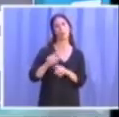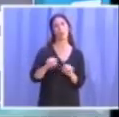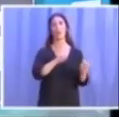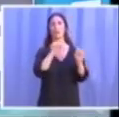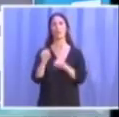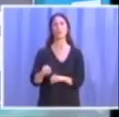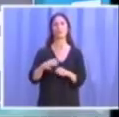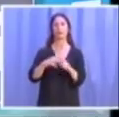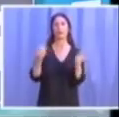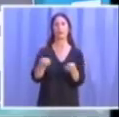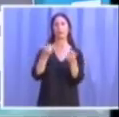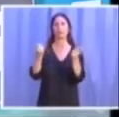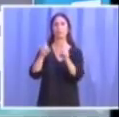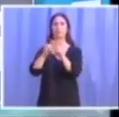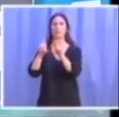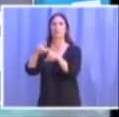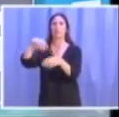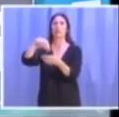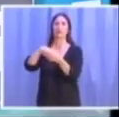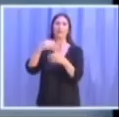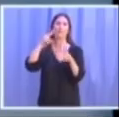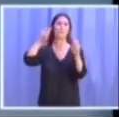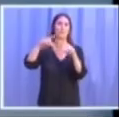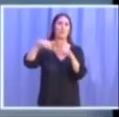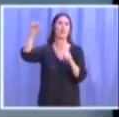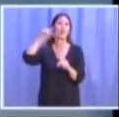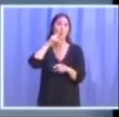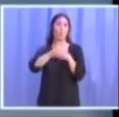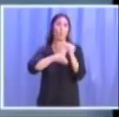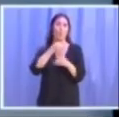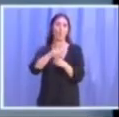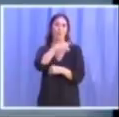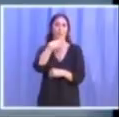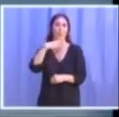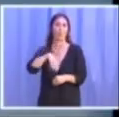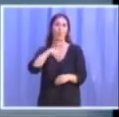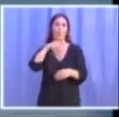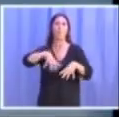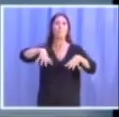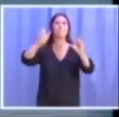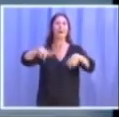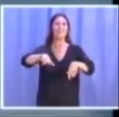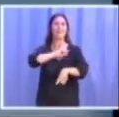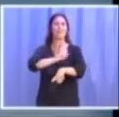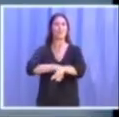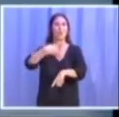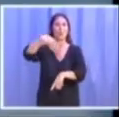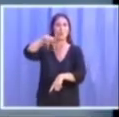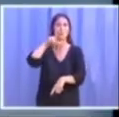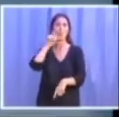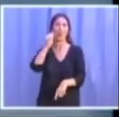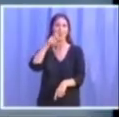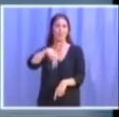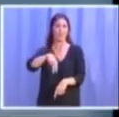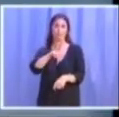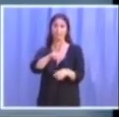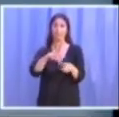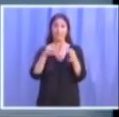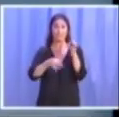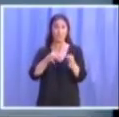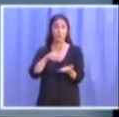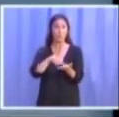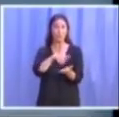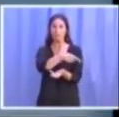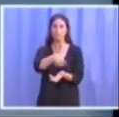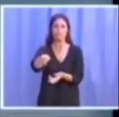de los promotores imputados en la Nazarí, como ha hecho el señor Cuenca con el pabellón Mulhacén. Hay que reforzarlos y hay que ponerlos a